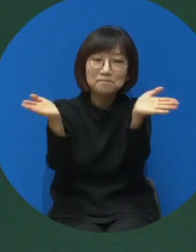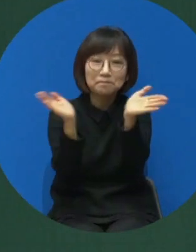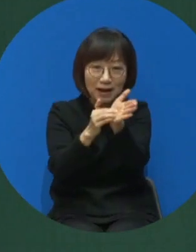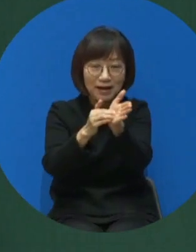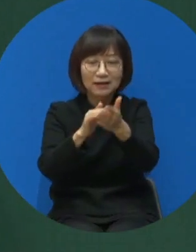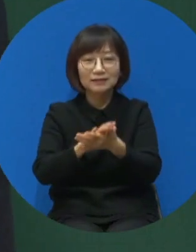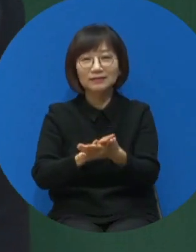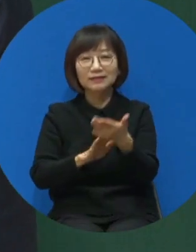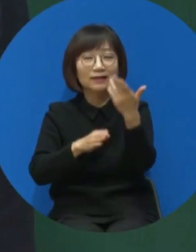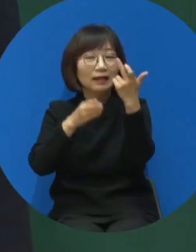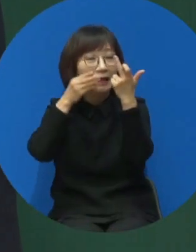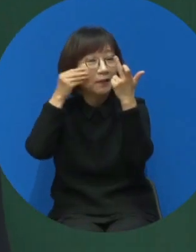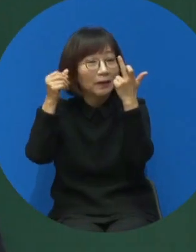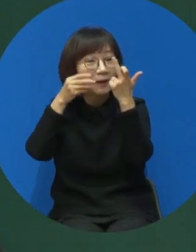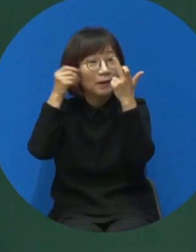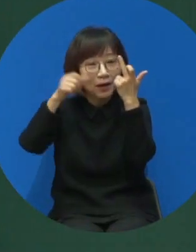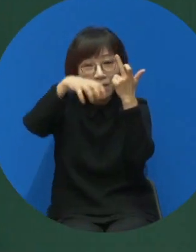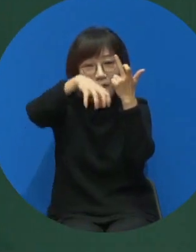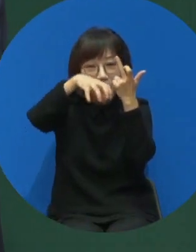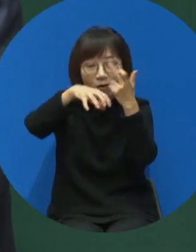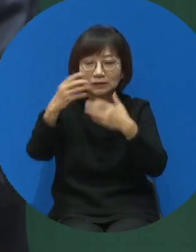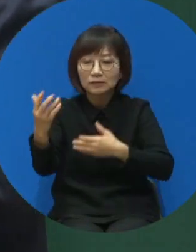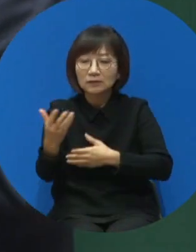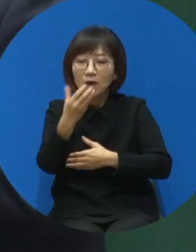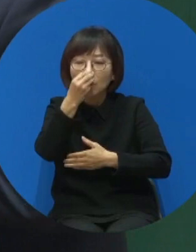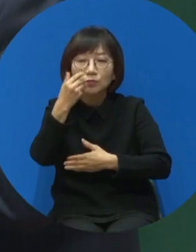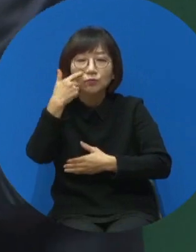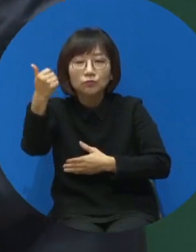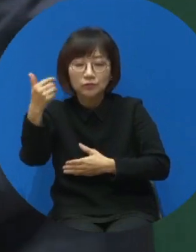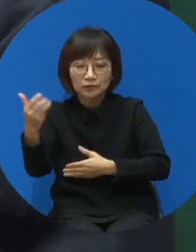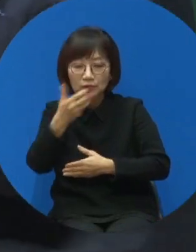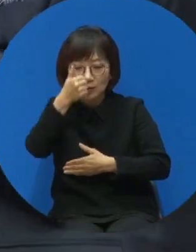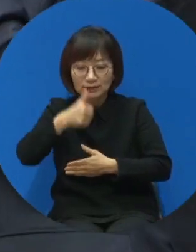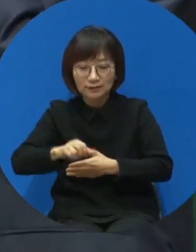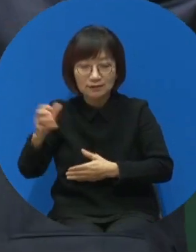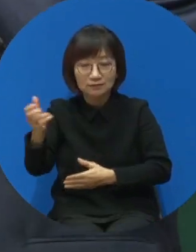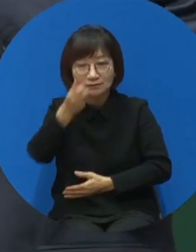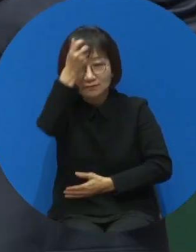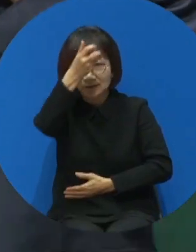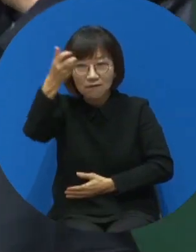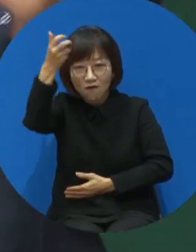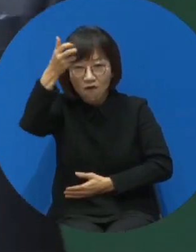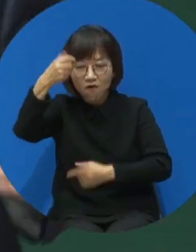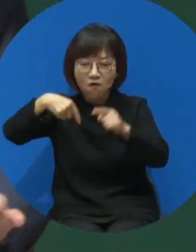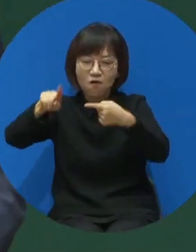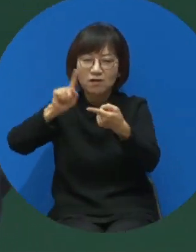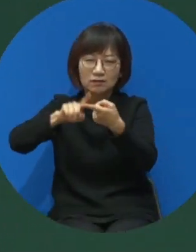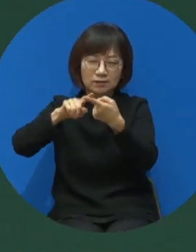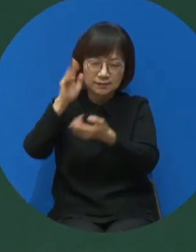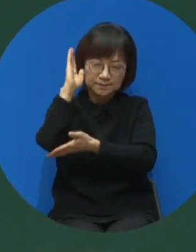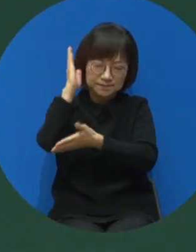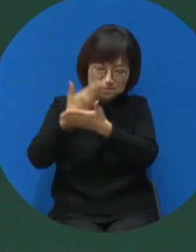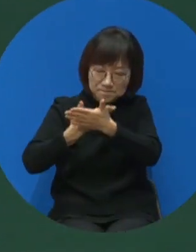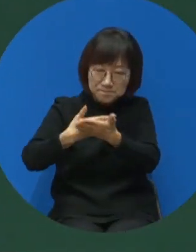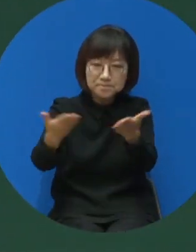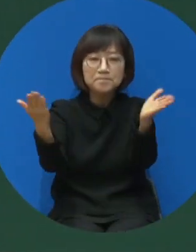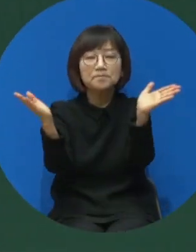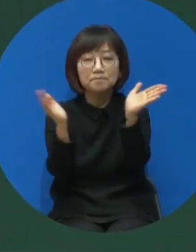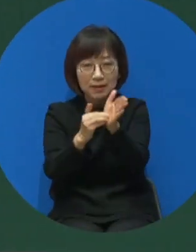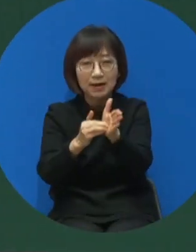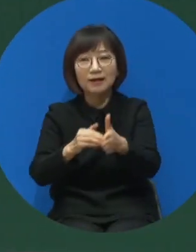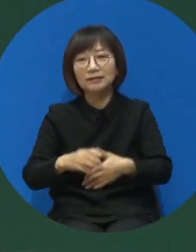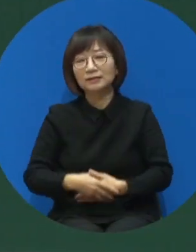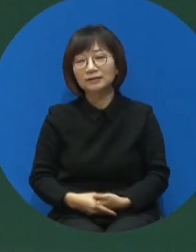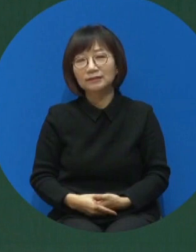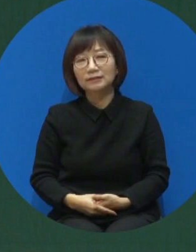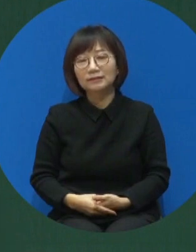y según sueños niños hasta la base y en el monte de los olivos apareció dios padre hijo y espíritu santo todo así hecho